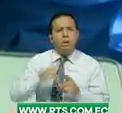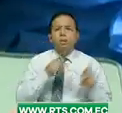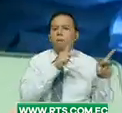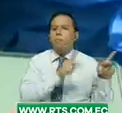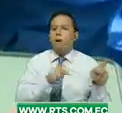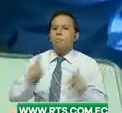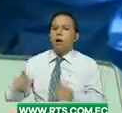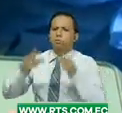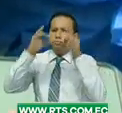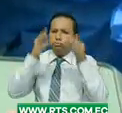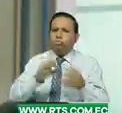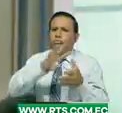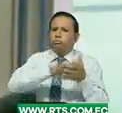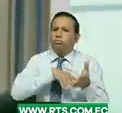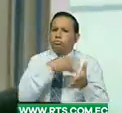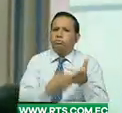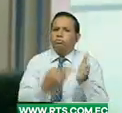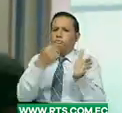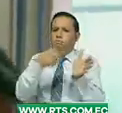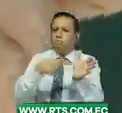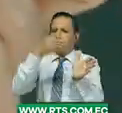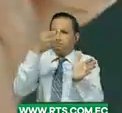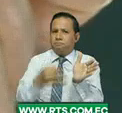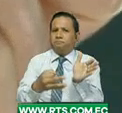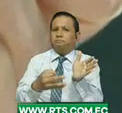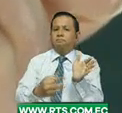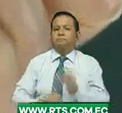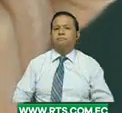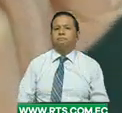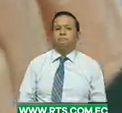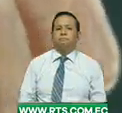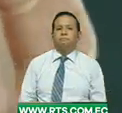tal como lo planificado por el Ministerio de Salud, informó Mauricio Sánchez.